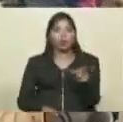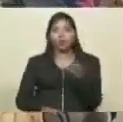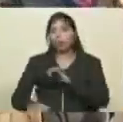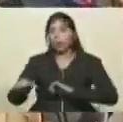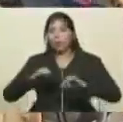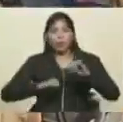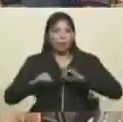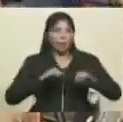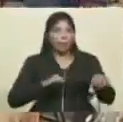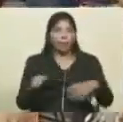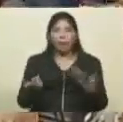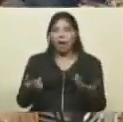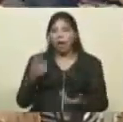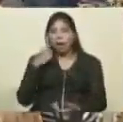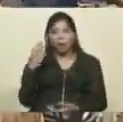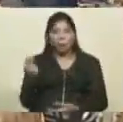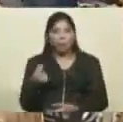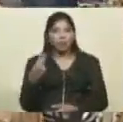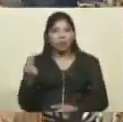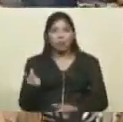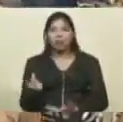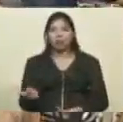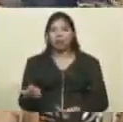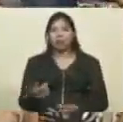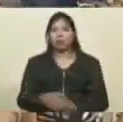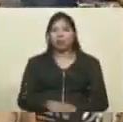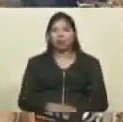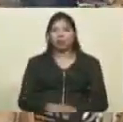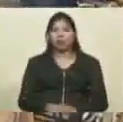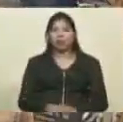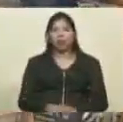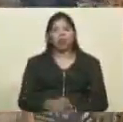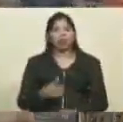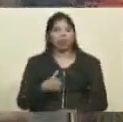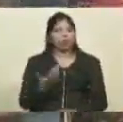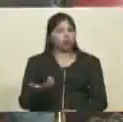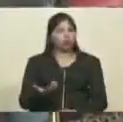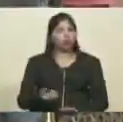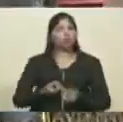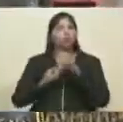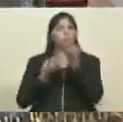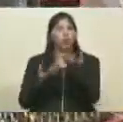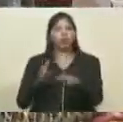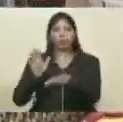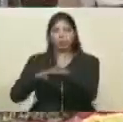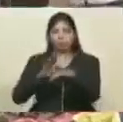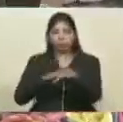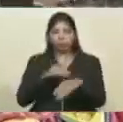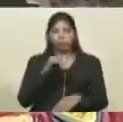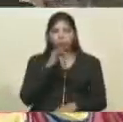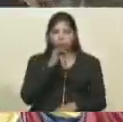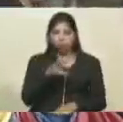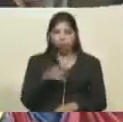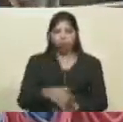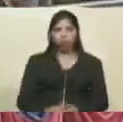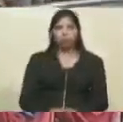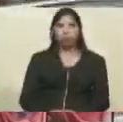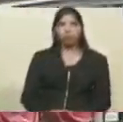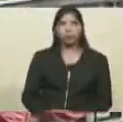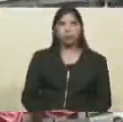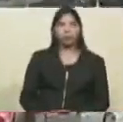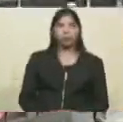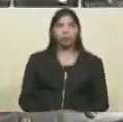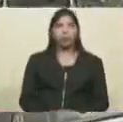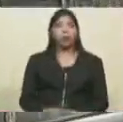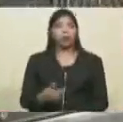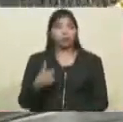destinos de la patria. Allí nos trajo Dionisia sus sueños. Yo quiero decir aquí, compatriotas, en una infidencia. Tuve la